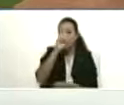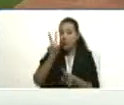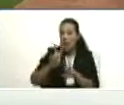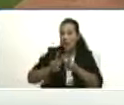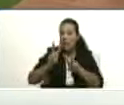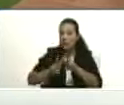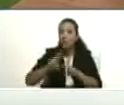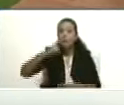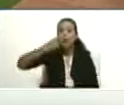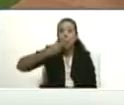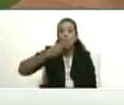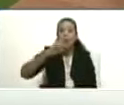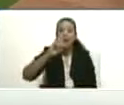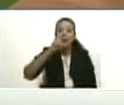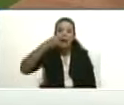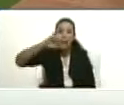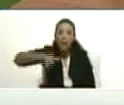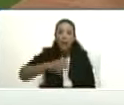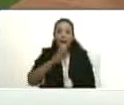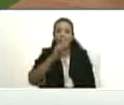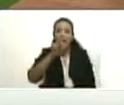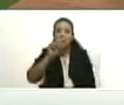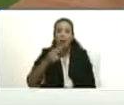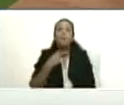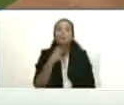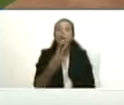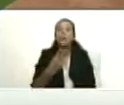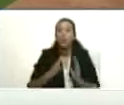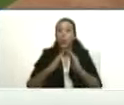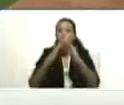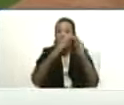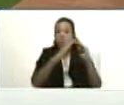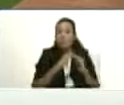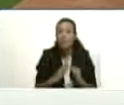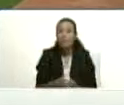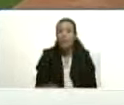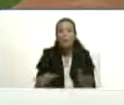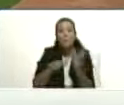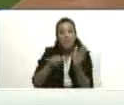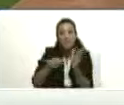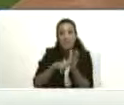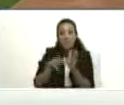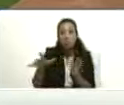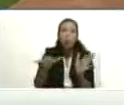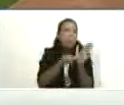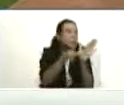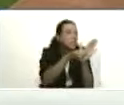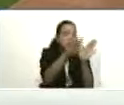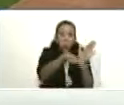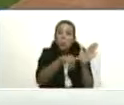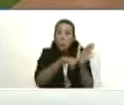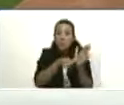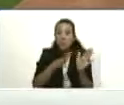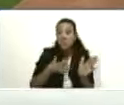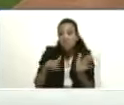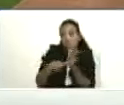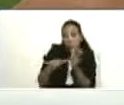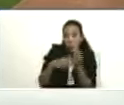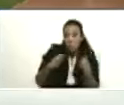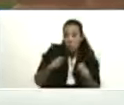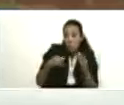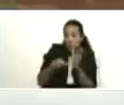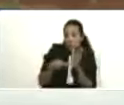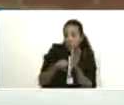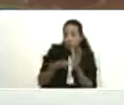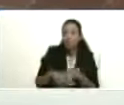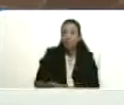con Germán Montilla, vocero del urbanismo, mis vecinos. Yo vivo cerquita de ustedes, ¿ah? Yo